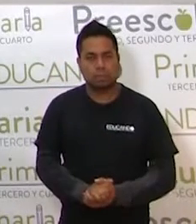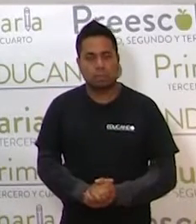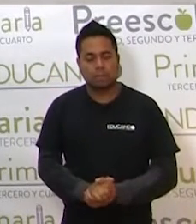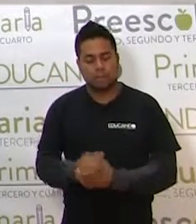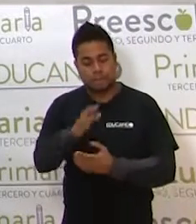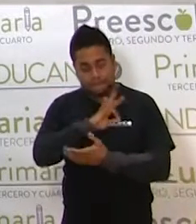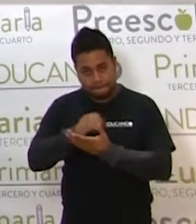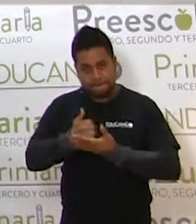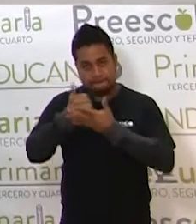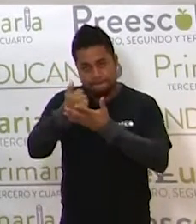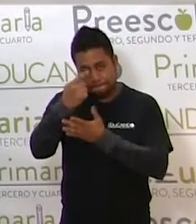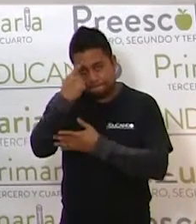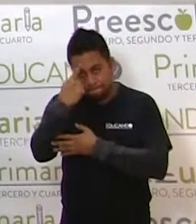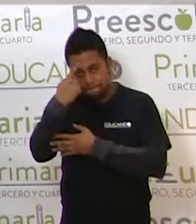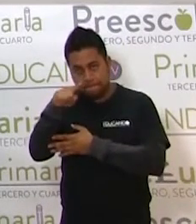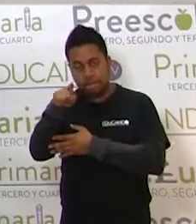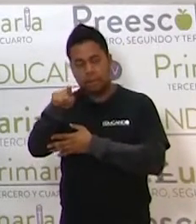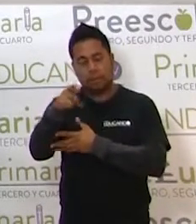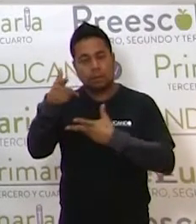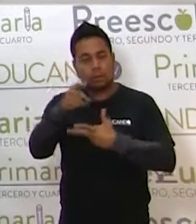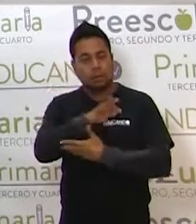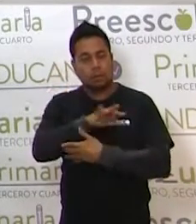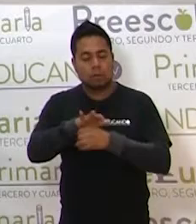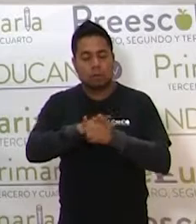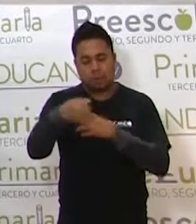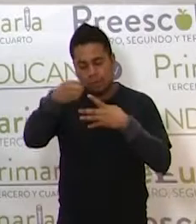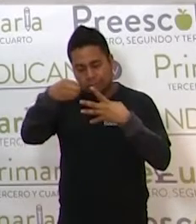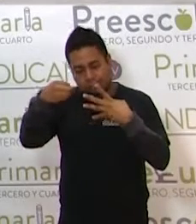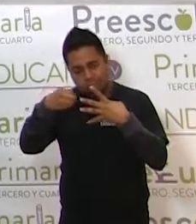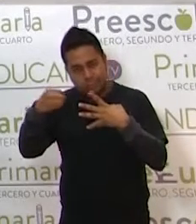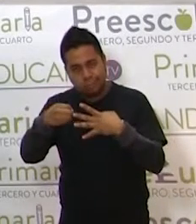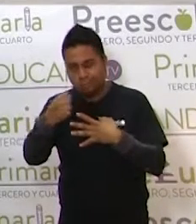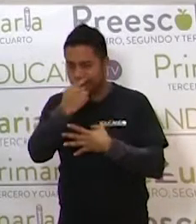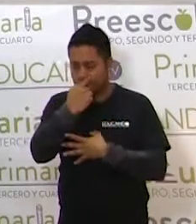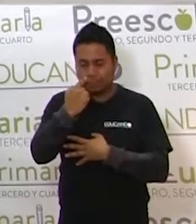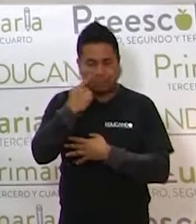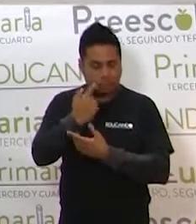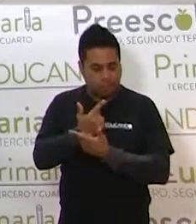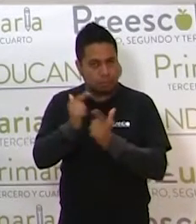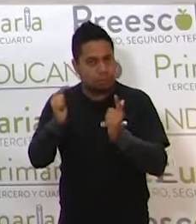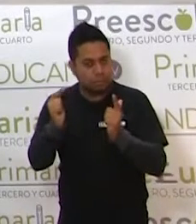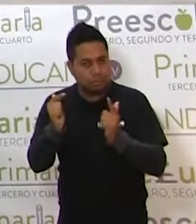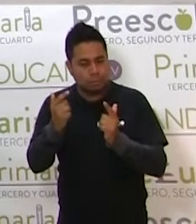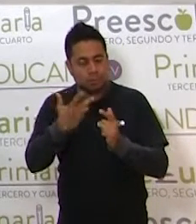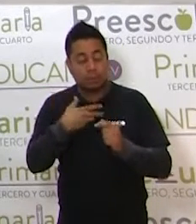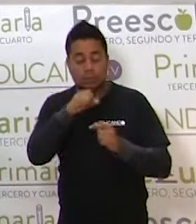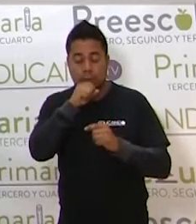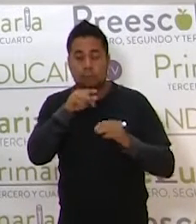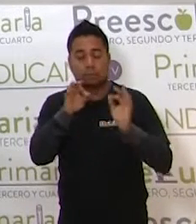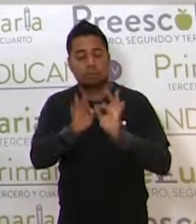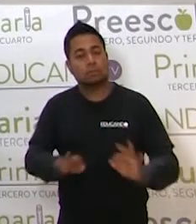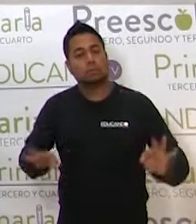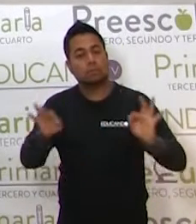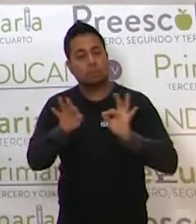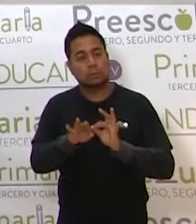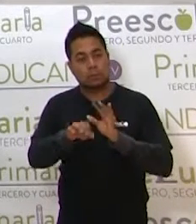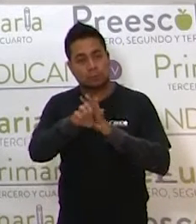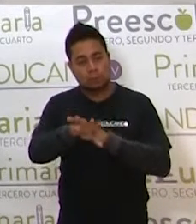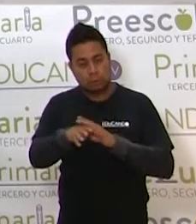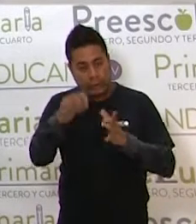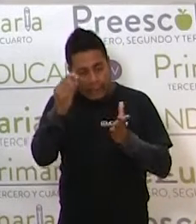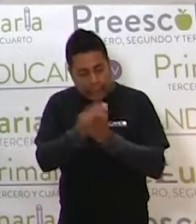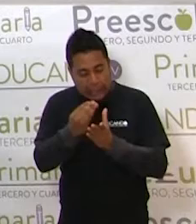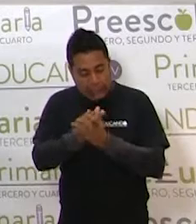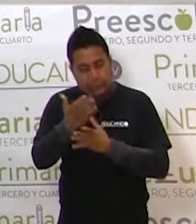pauta para que tú puedas realizar los versos que tú puedas hacer muy importante que esta clase